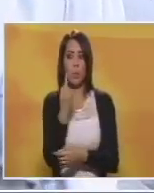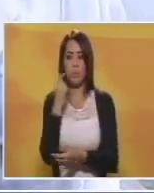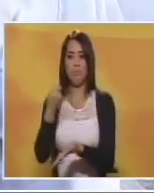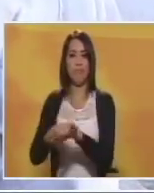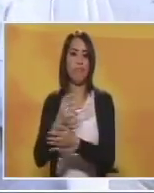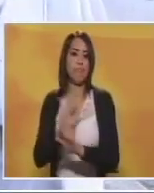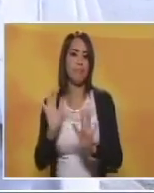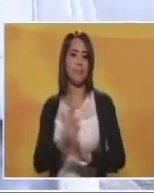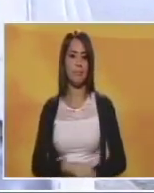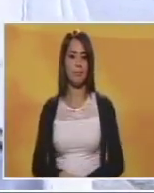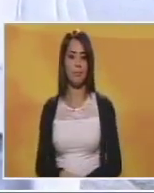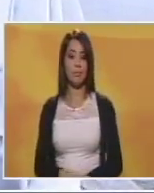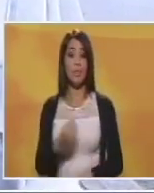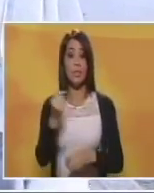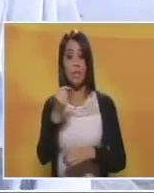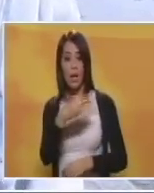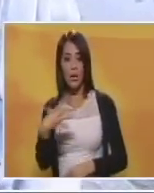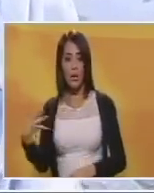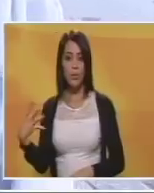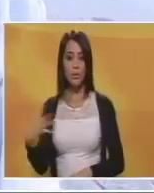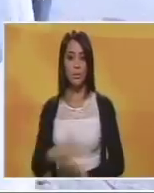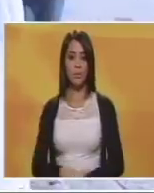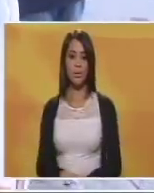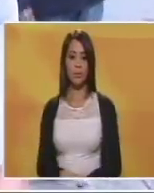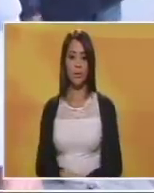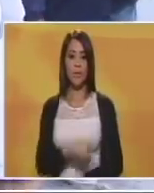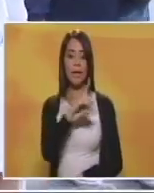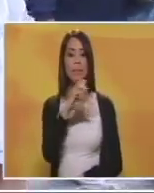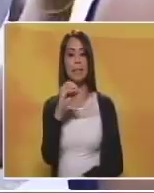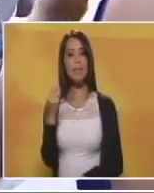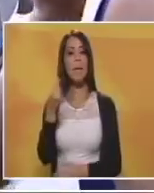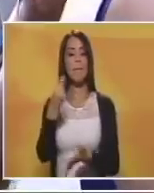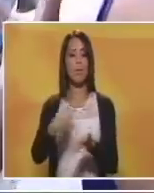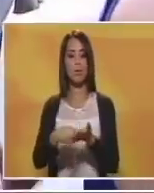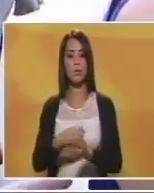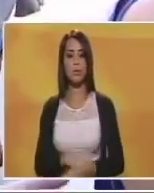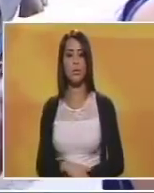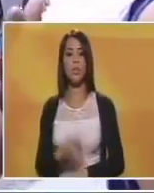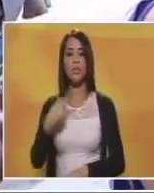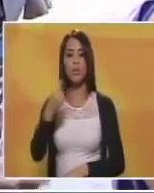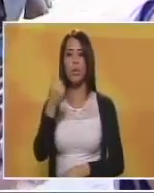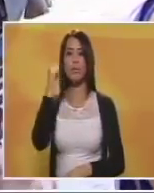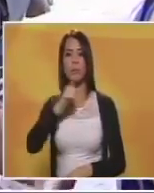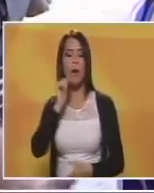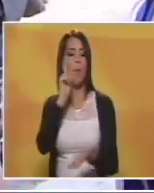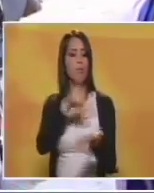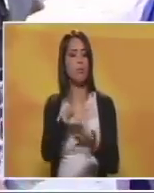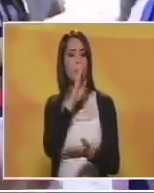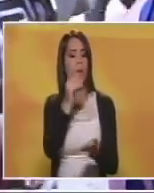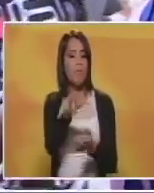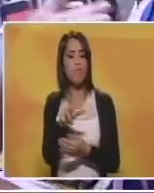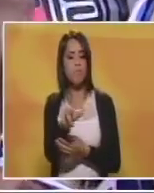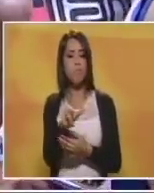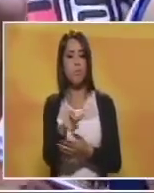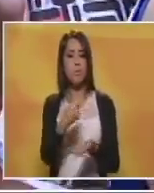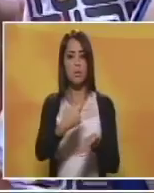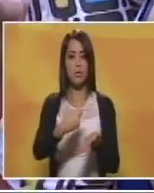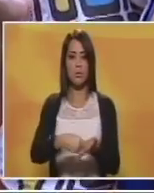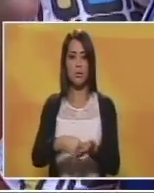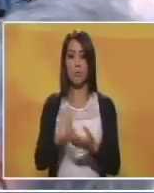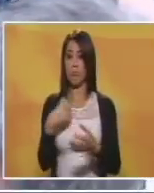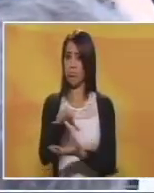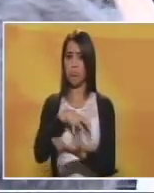con el arroz y son 100 bolívares que están dando? Yo cobré el sábado, fui al cajero, pagué con la tarjeta, no